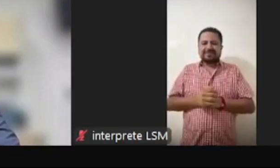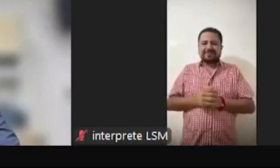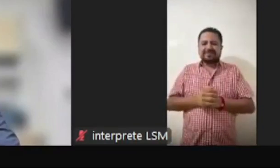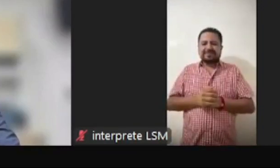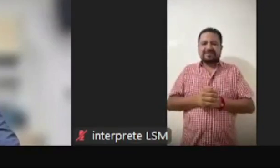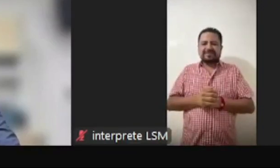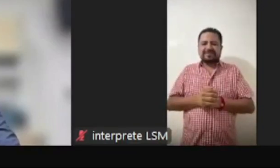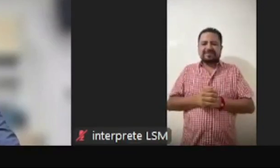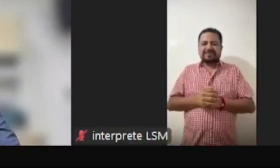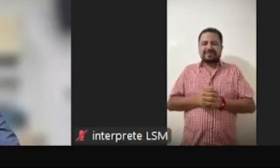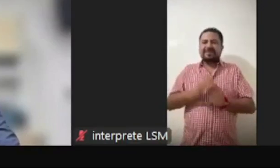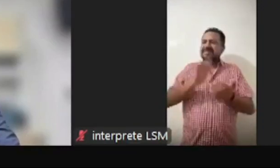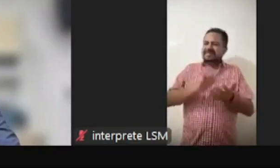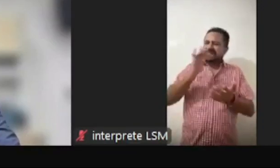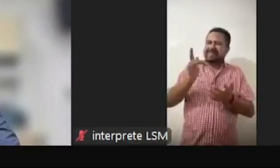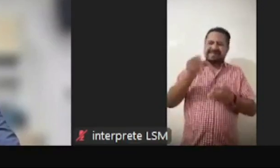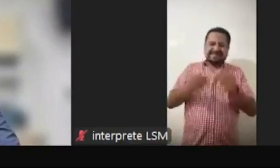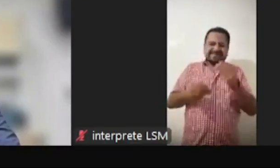Gracias, magistrada.